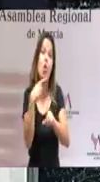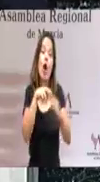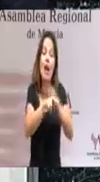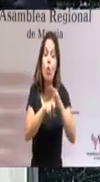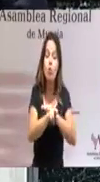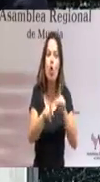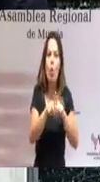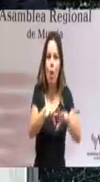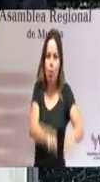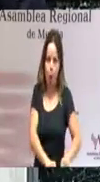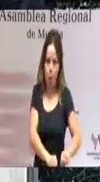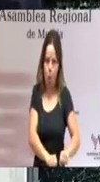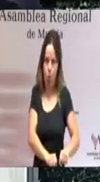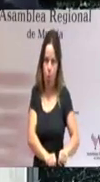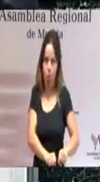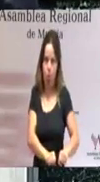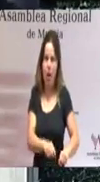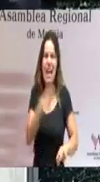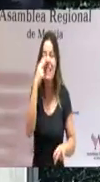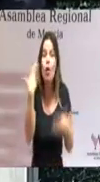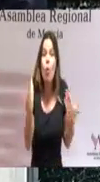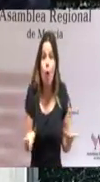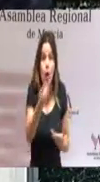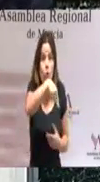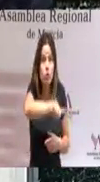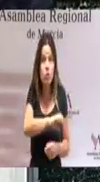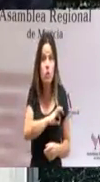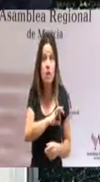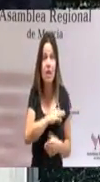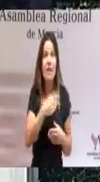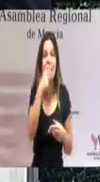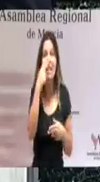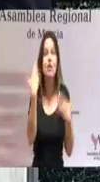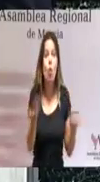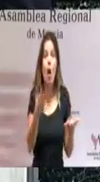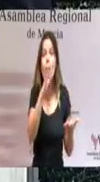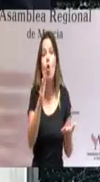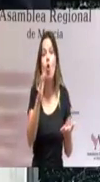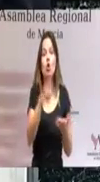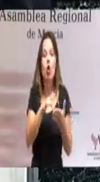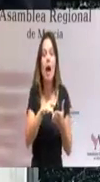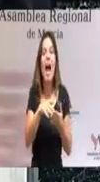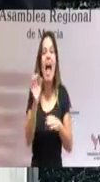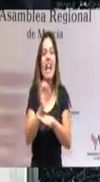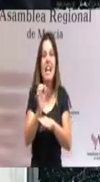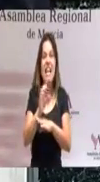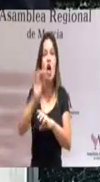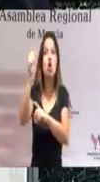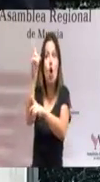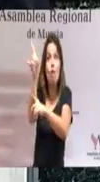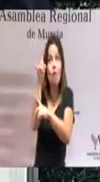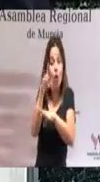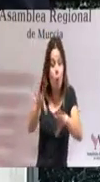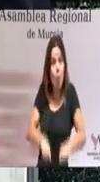recurso secuestrado. ¿Qué intereses tienen ustedes para secuestrar la energía fotovoltaica para la